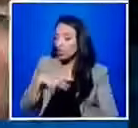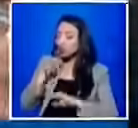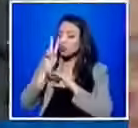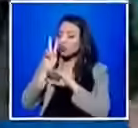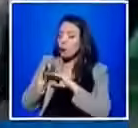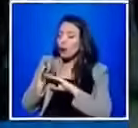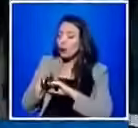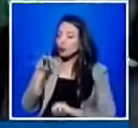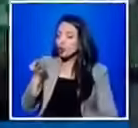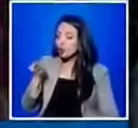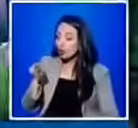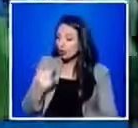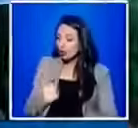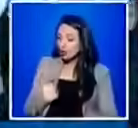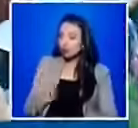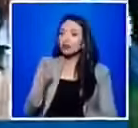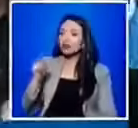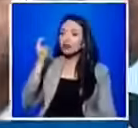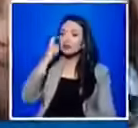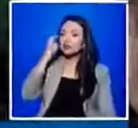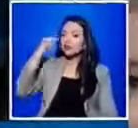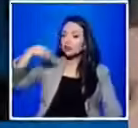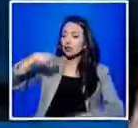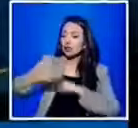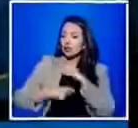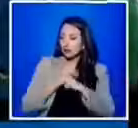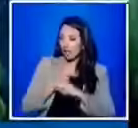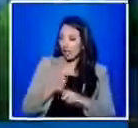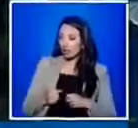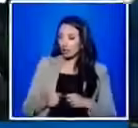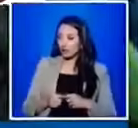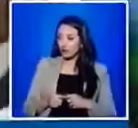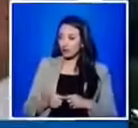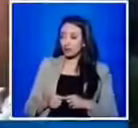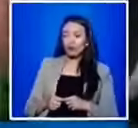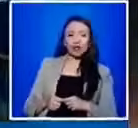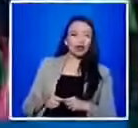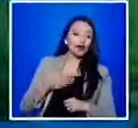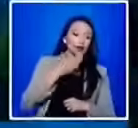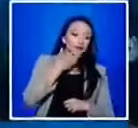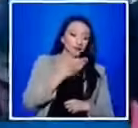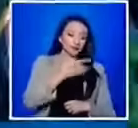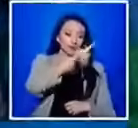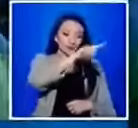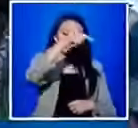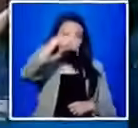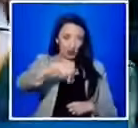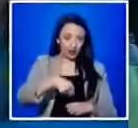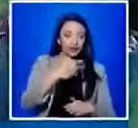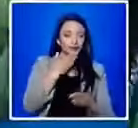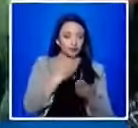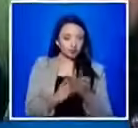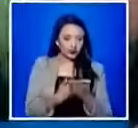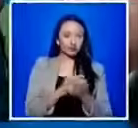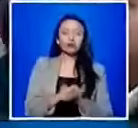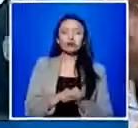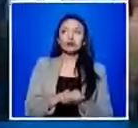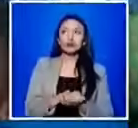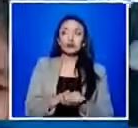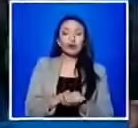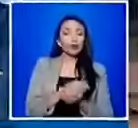coméntenos. ¿Cuáles son las expectativas para este año? Bueno, muchas gracias por haber venido a la institución.